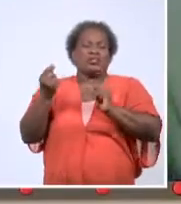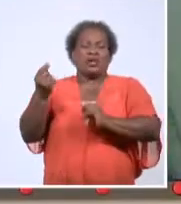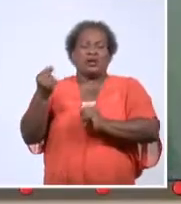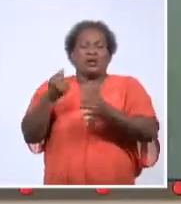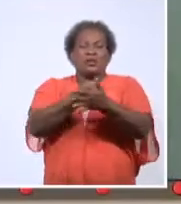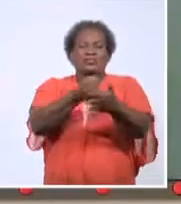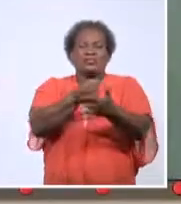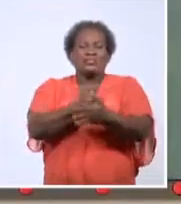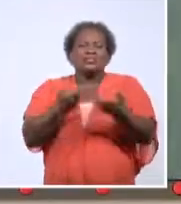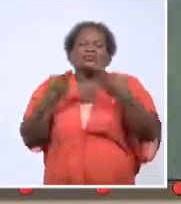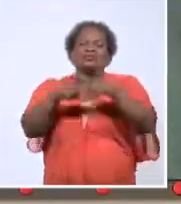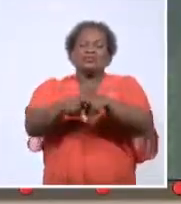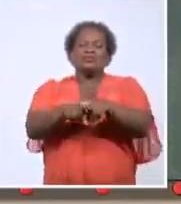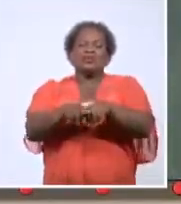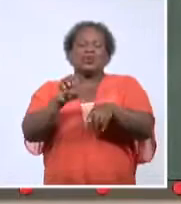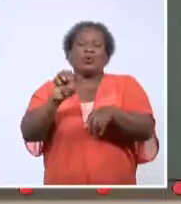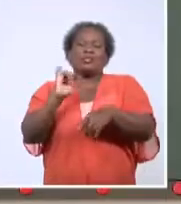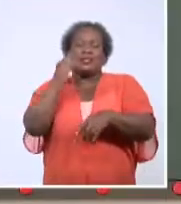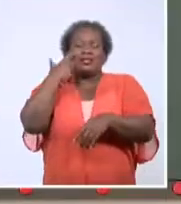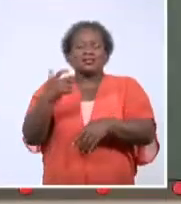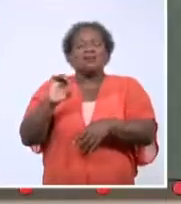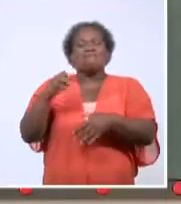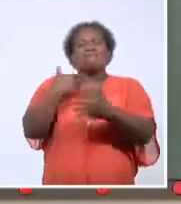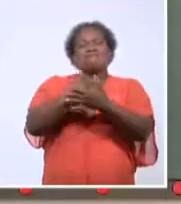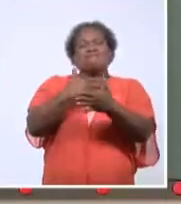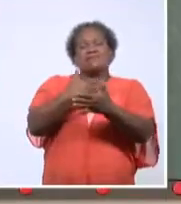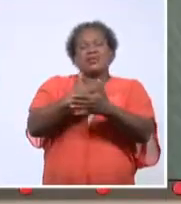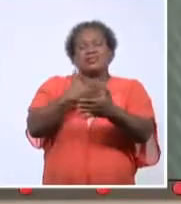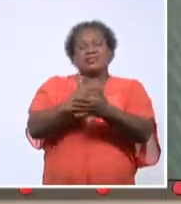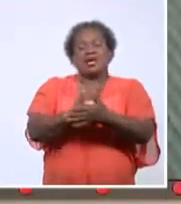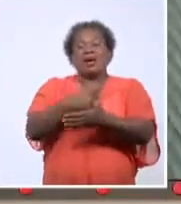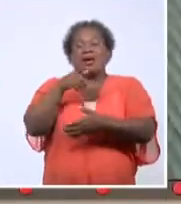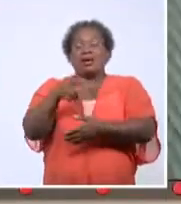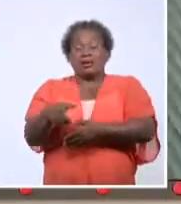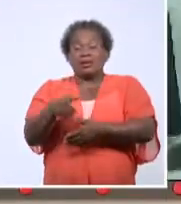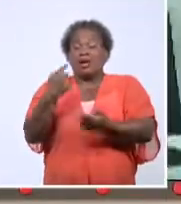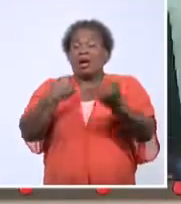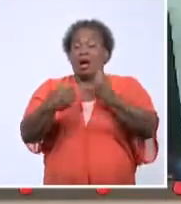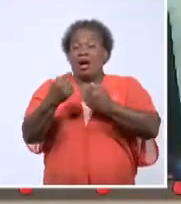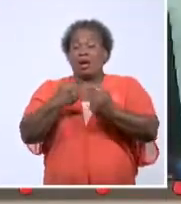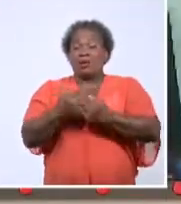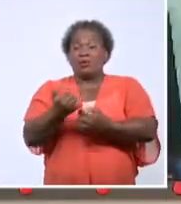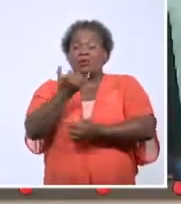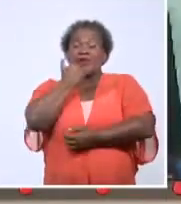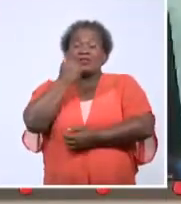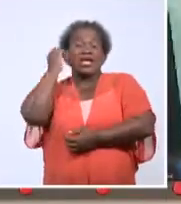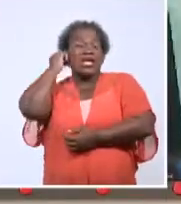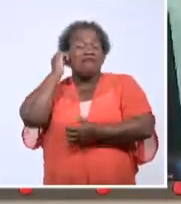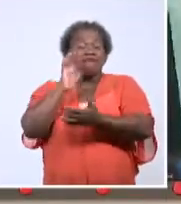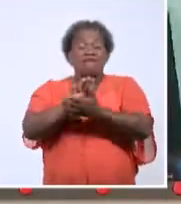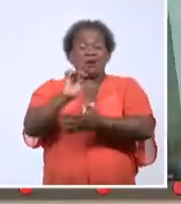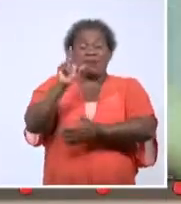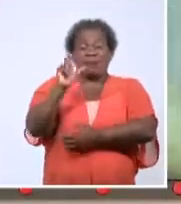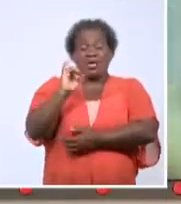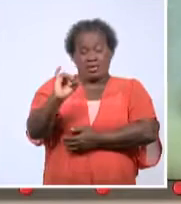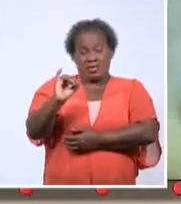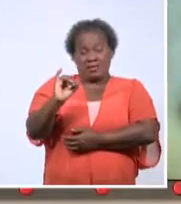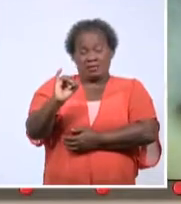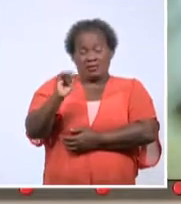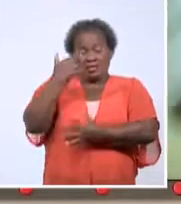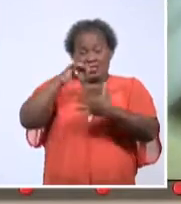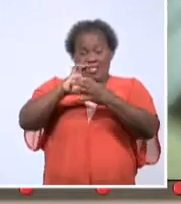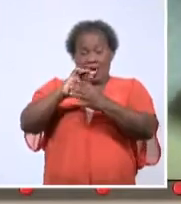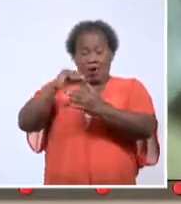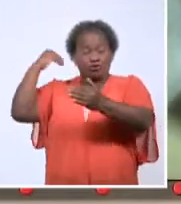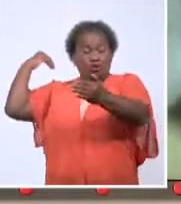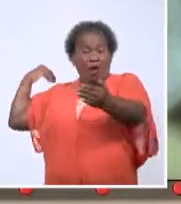intereses empresariales, imponiendo una alternativa económica sometida a las condiciones del FMI. Cierto que desde agosto el gobierno